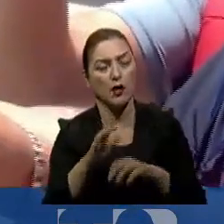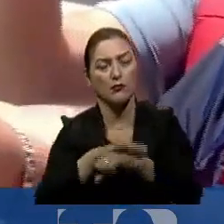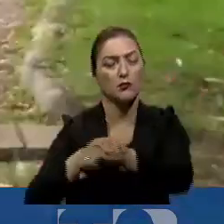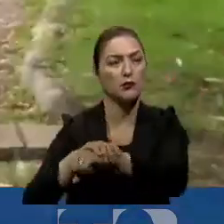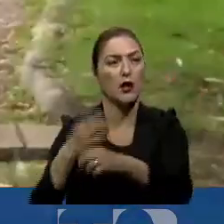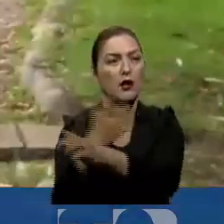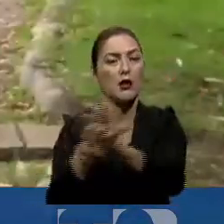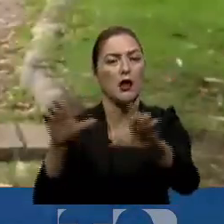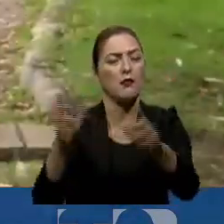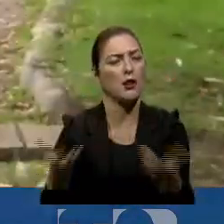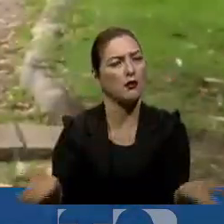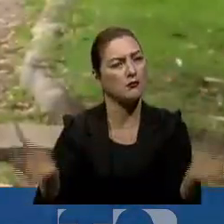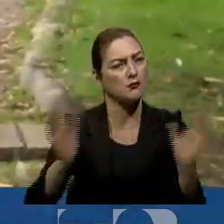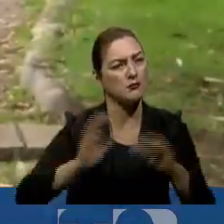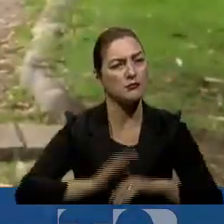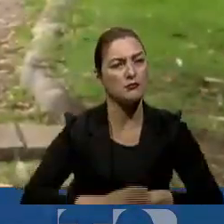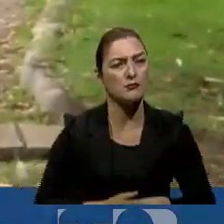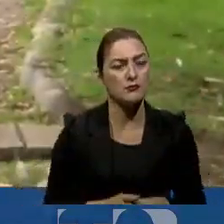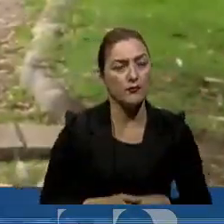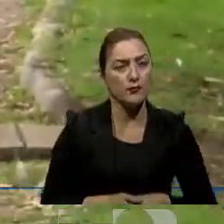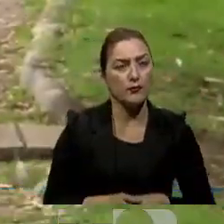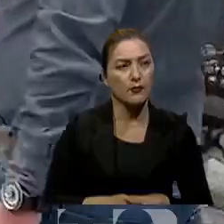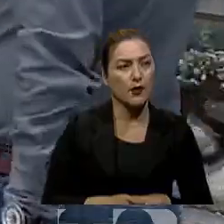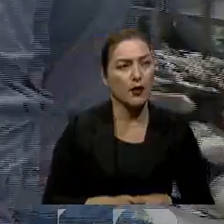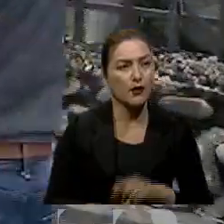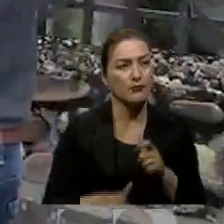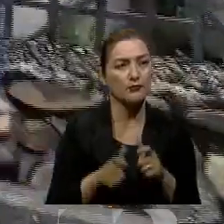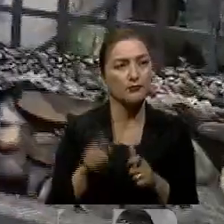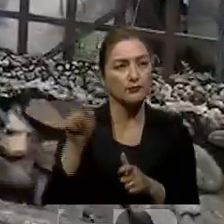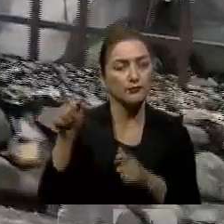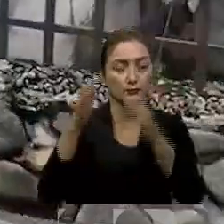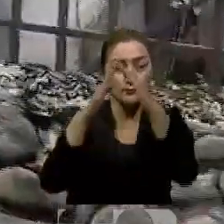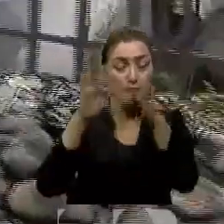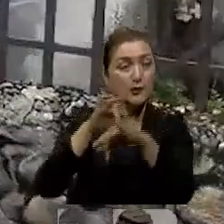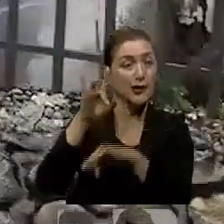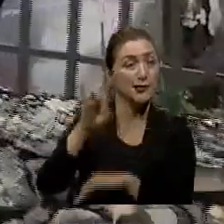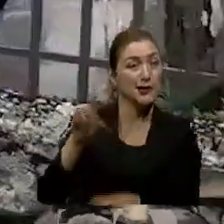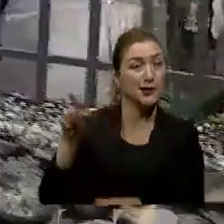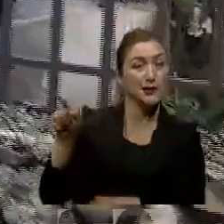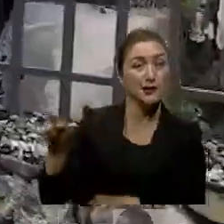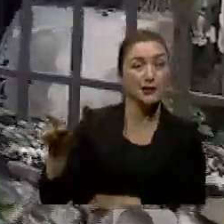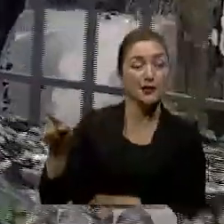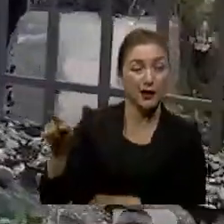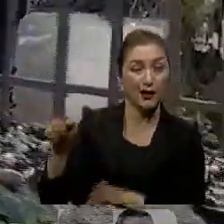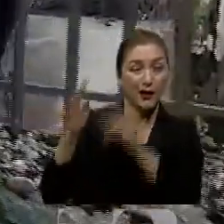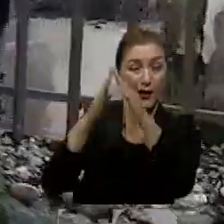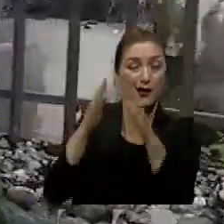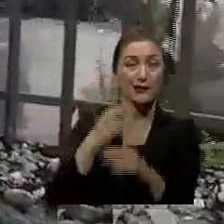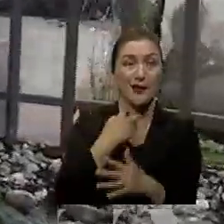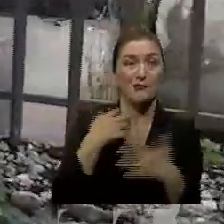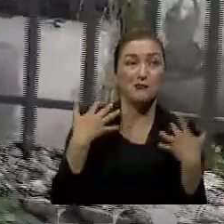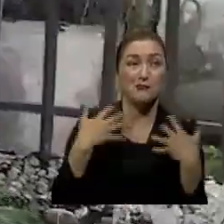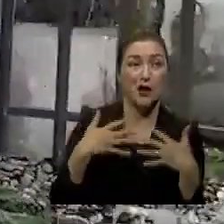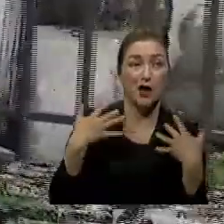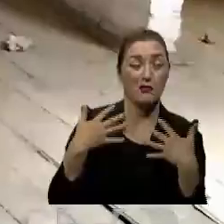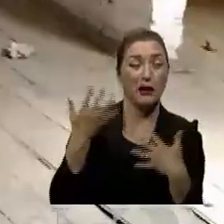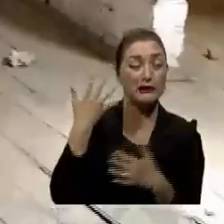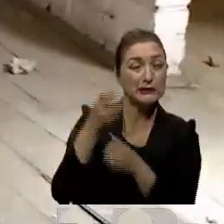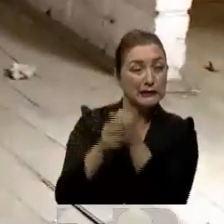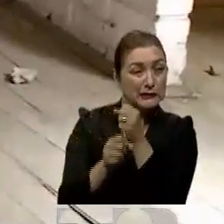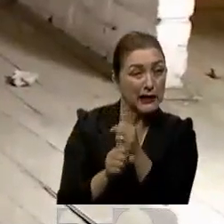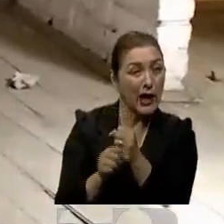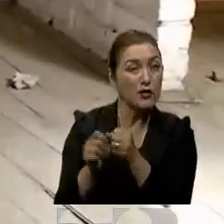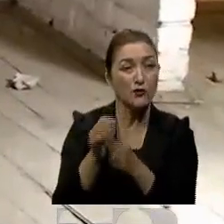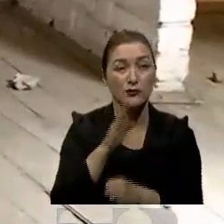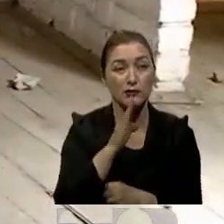siempre en libertad. Mientras tanto, los vecinos del sector piden se haga algo con esta casa abandonada, ya denominada la Casa del Terror, que lleva varios años de esta